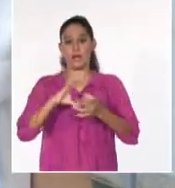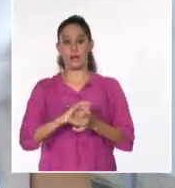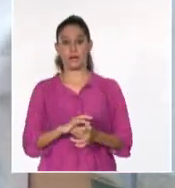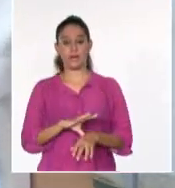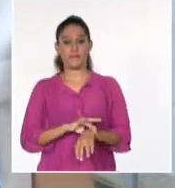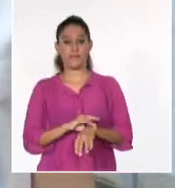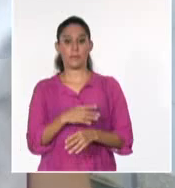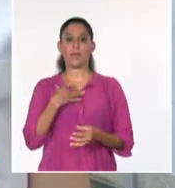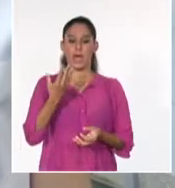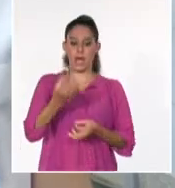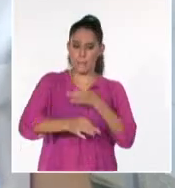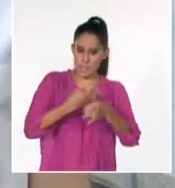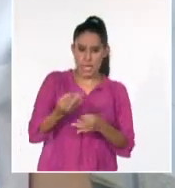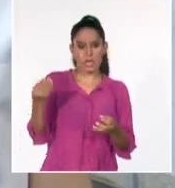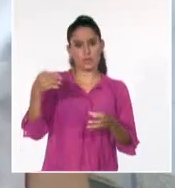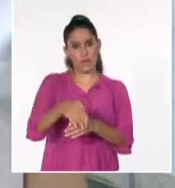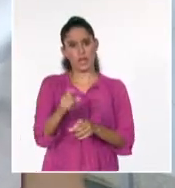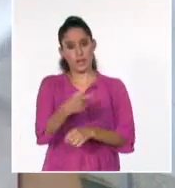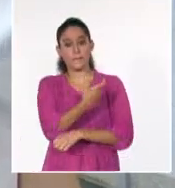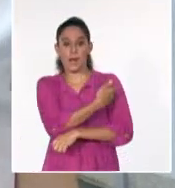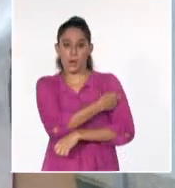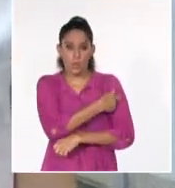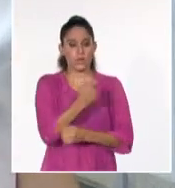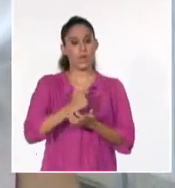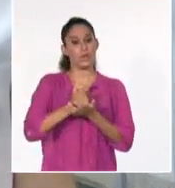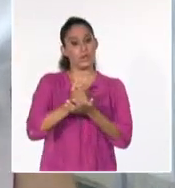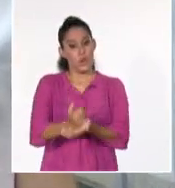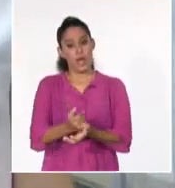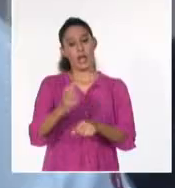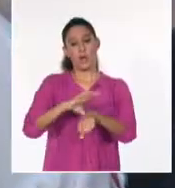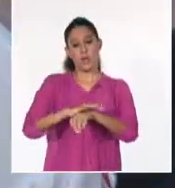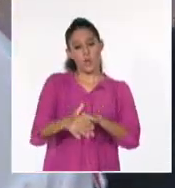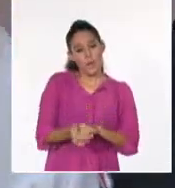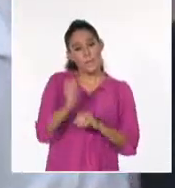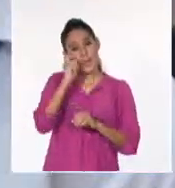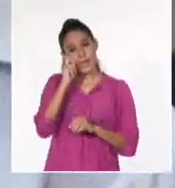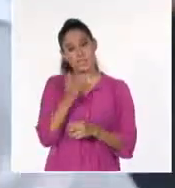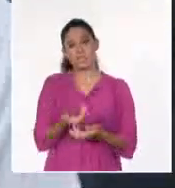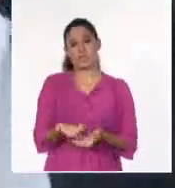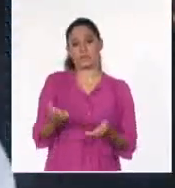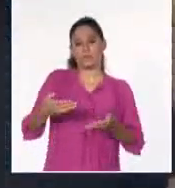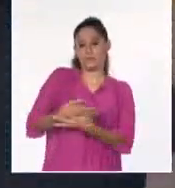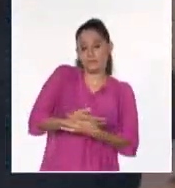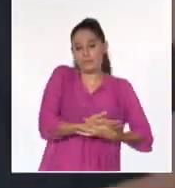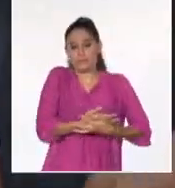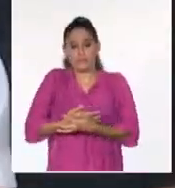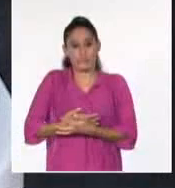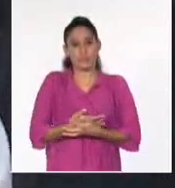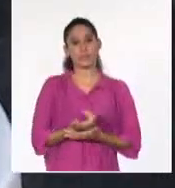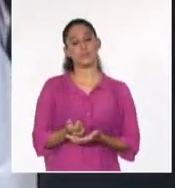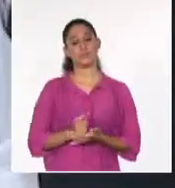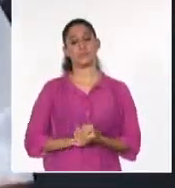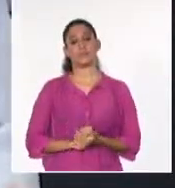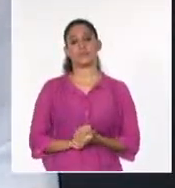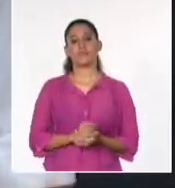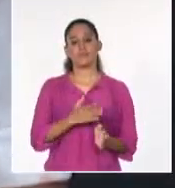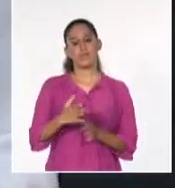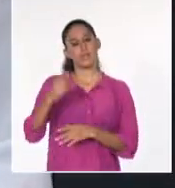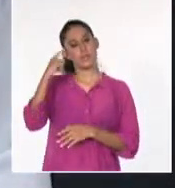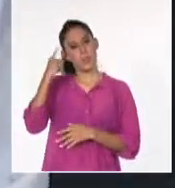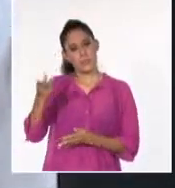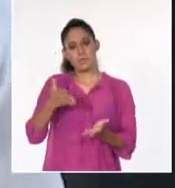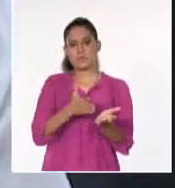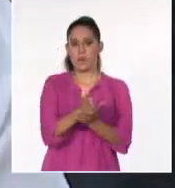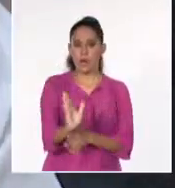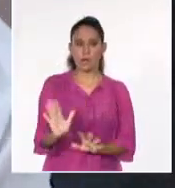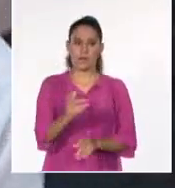cuando veníamos para acá que si él se vacuna también ayudaba al hermanito porque tiene un hermanito de 1 mes. Yo pienso que con esta vacuna el niño en adelante no